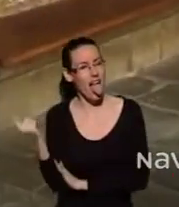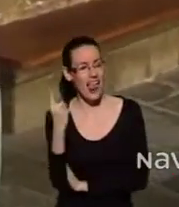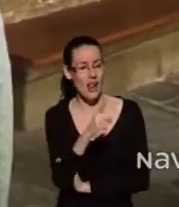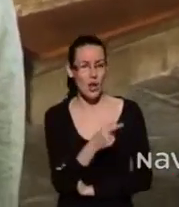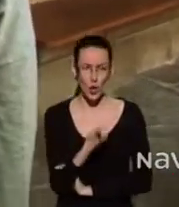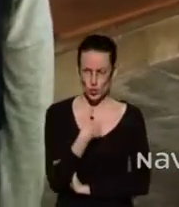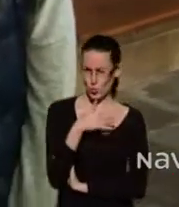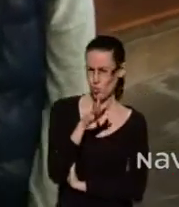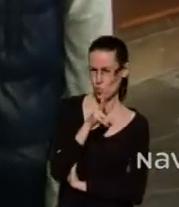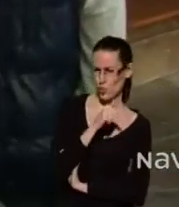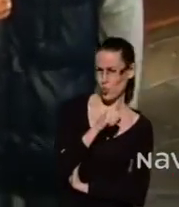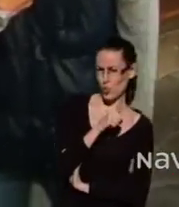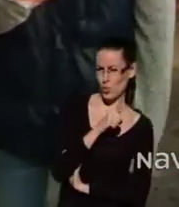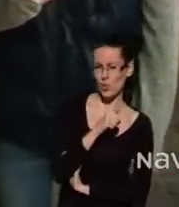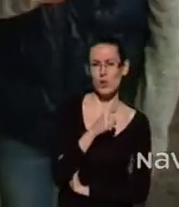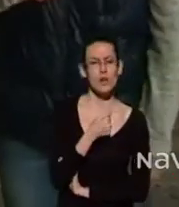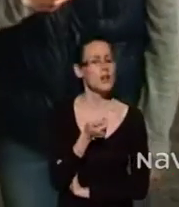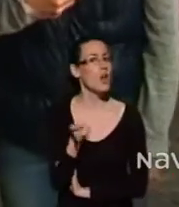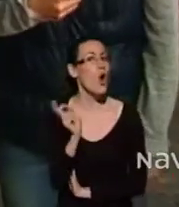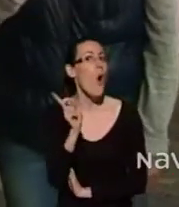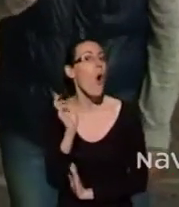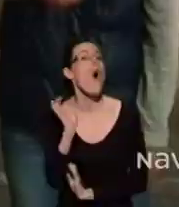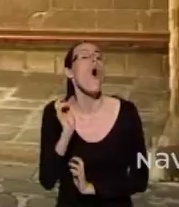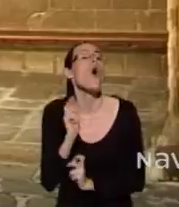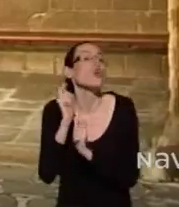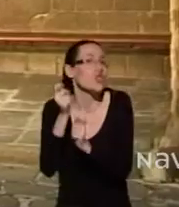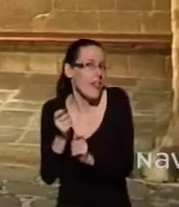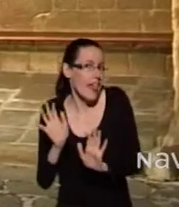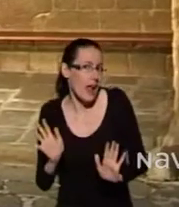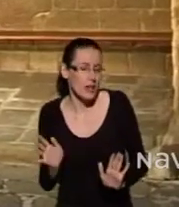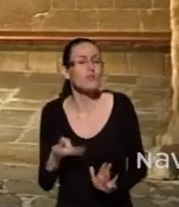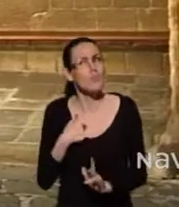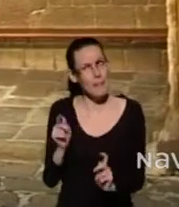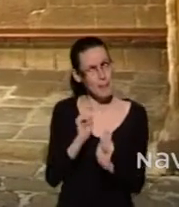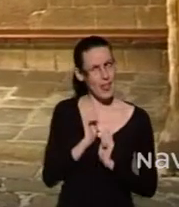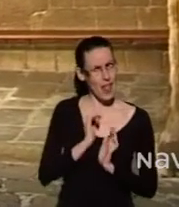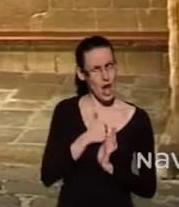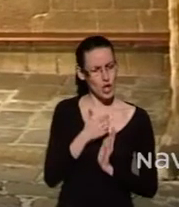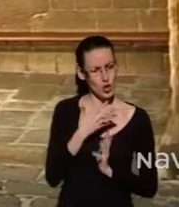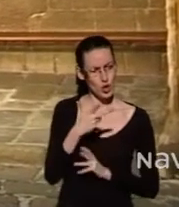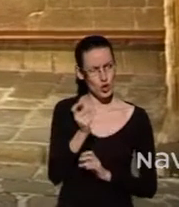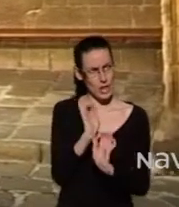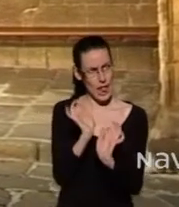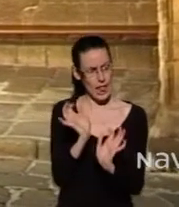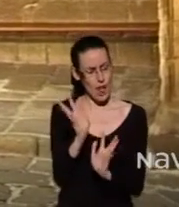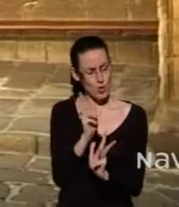cosas? No, que te dan a lo mejor. No, que te dan a lo mejor. A mí me dan. Pues sí, pero yo no me llevo nada que no me den, ¿eh?